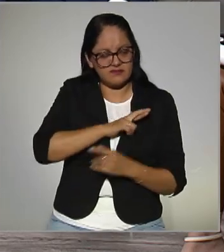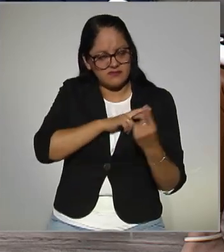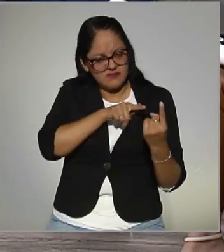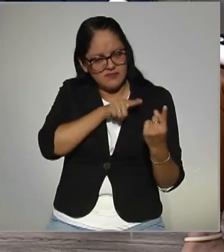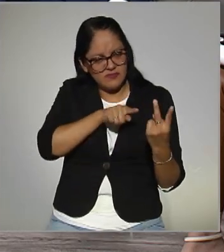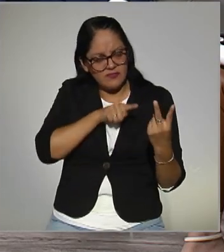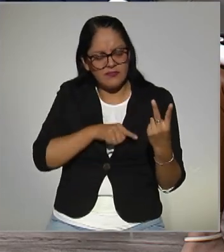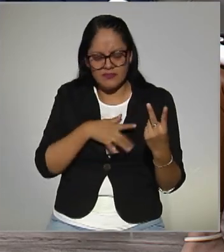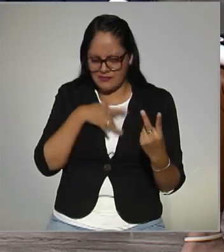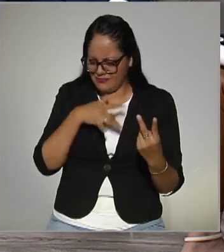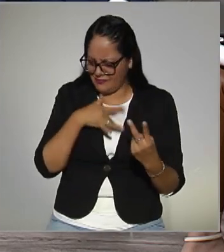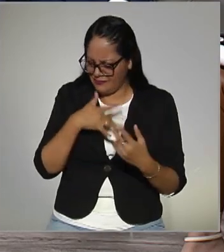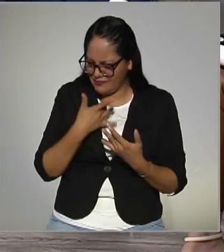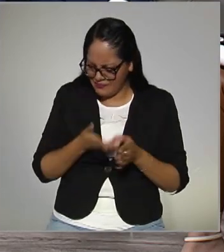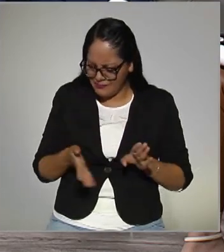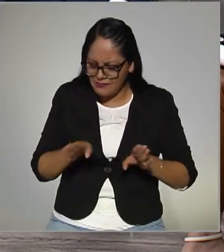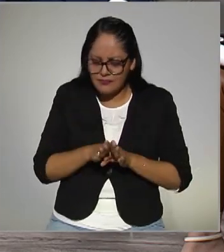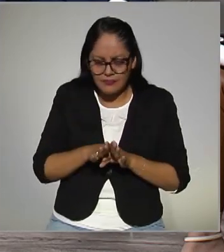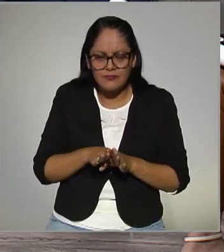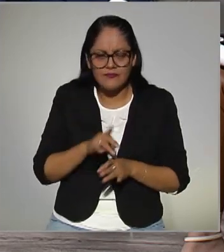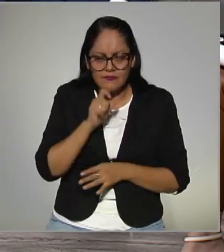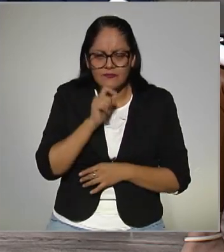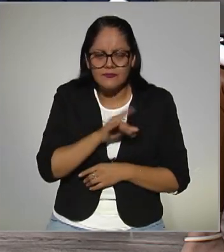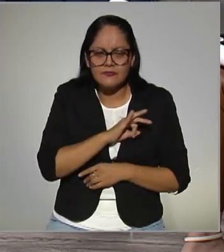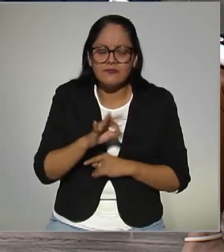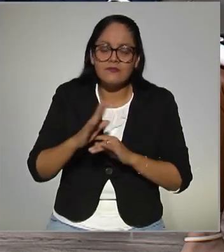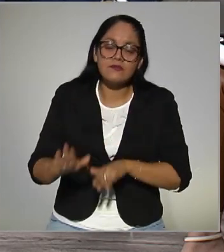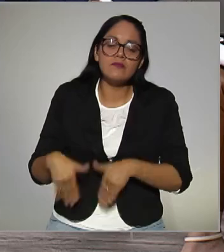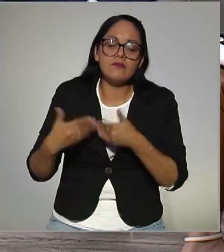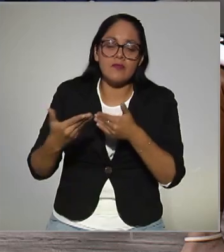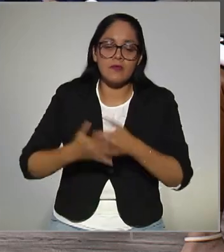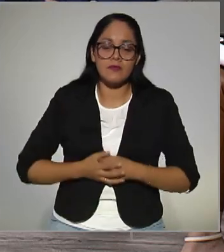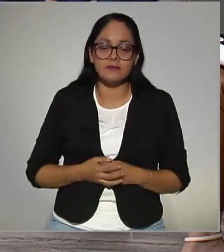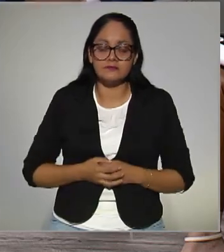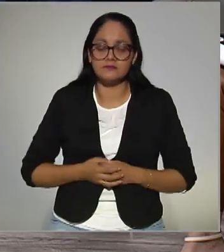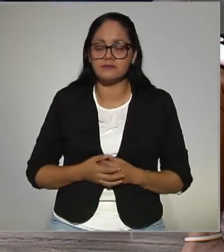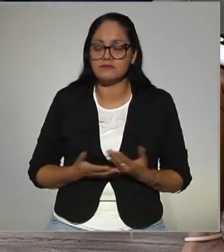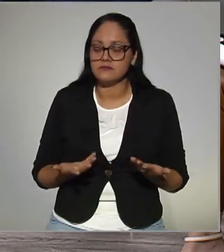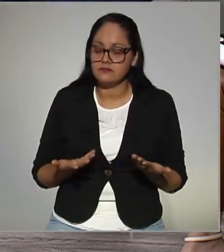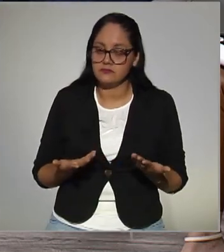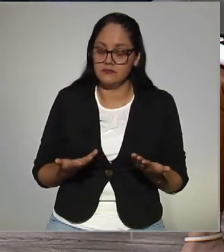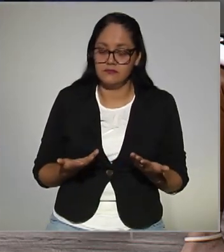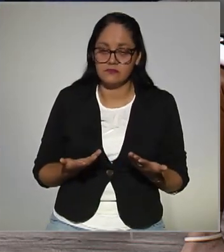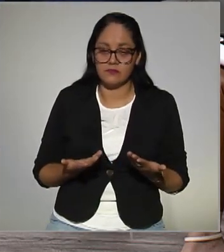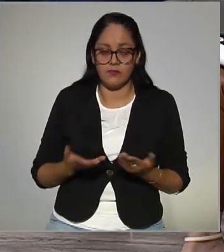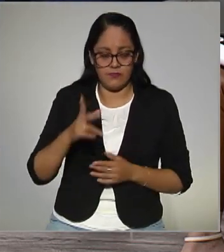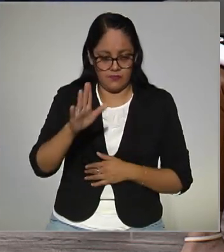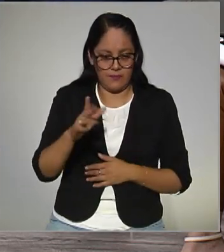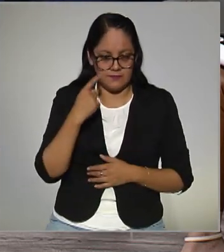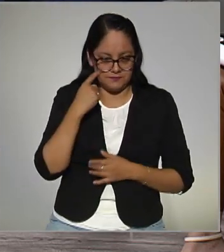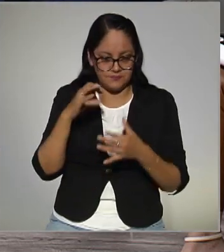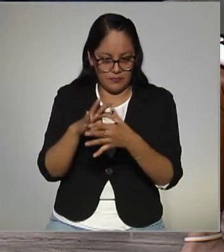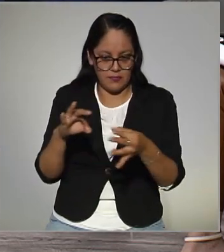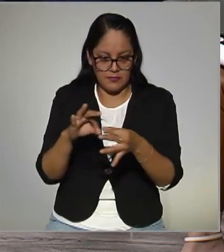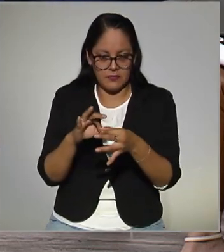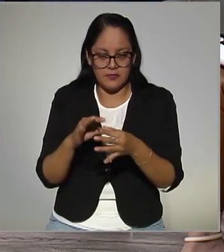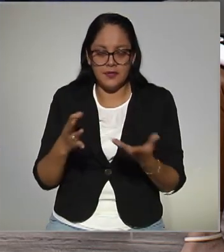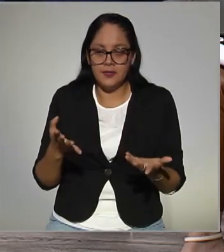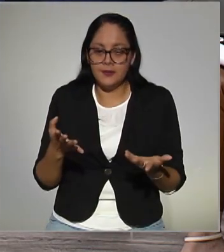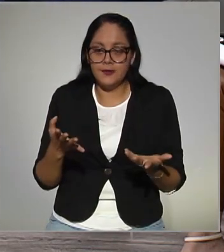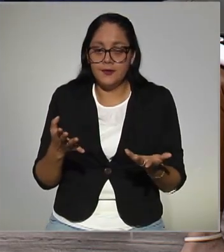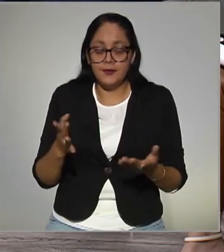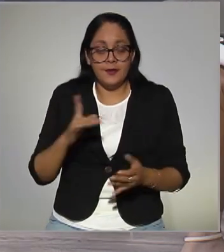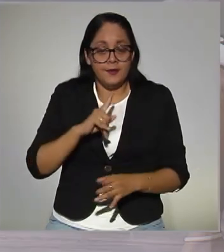expande. ¿De qué manera lo pueden también manifestar fuera de? Sobre todo antes de responderla,